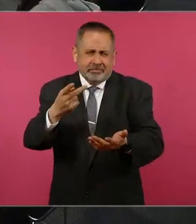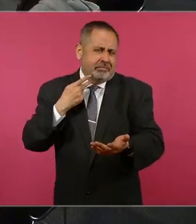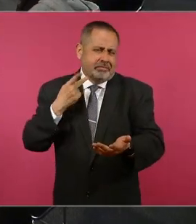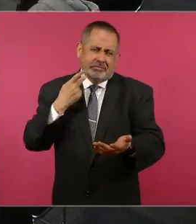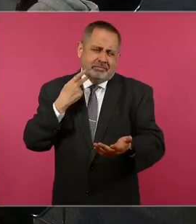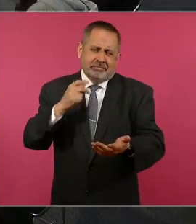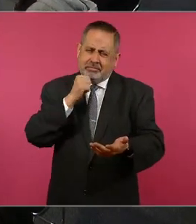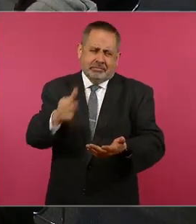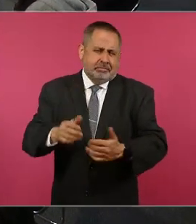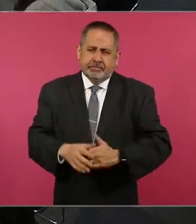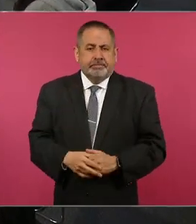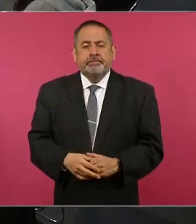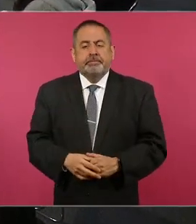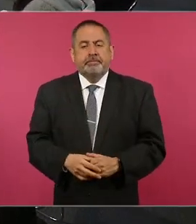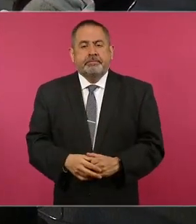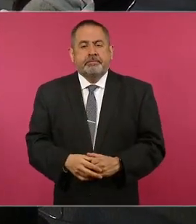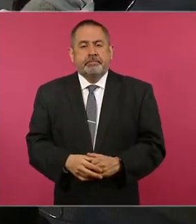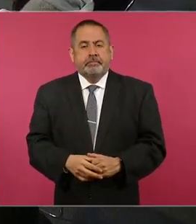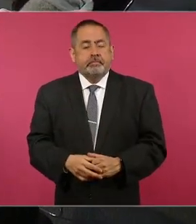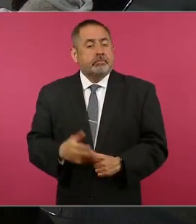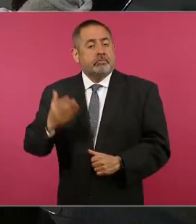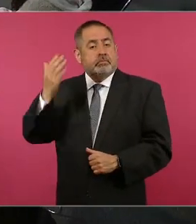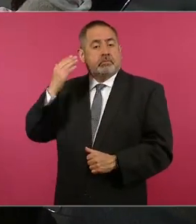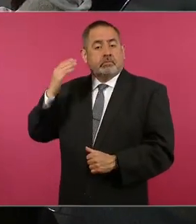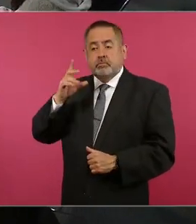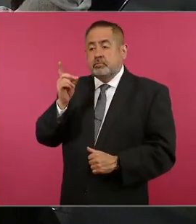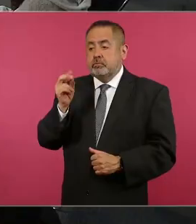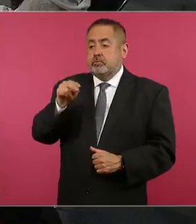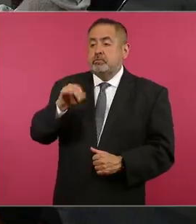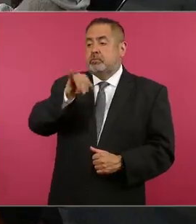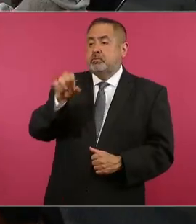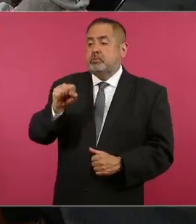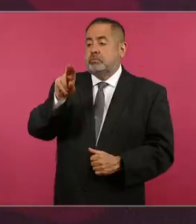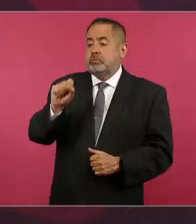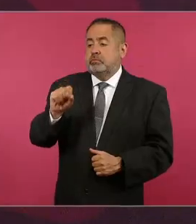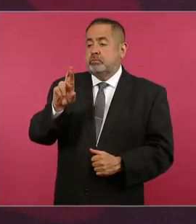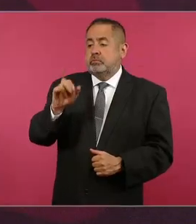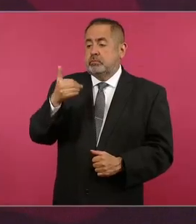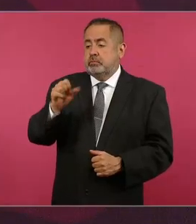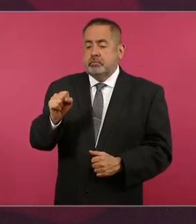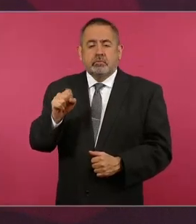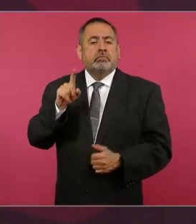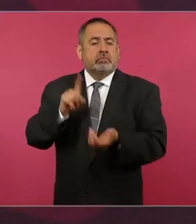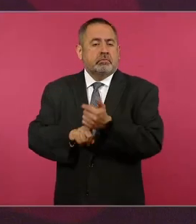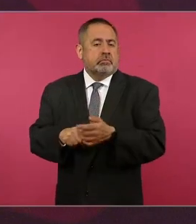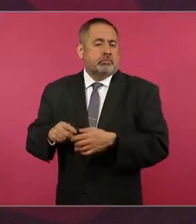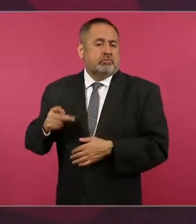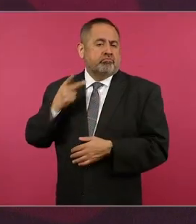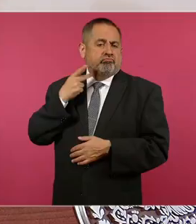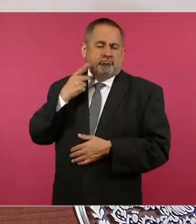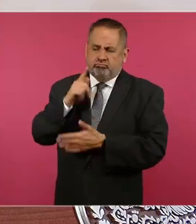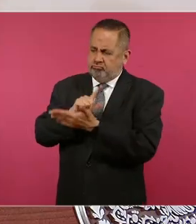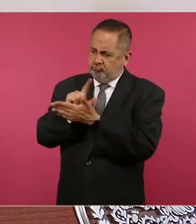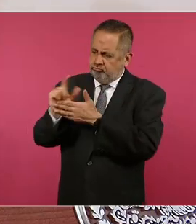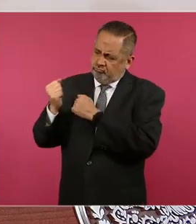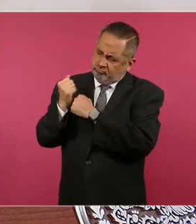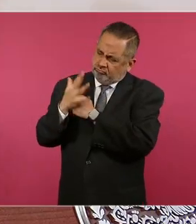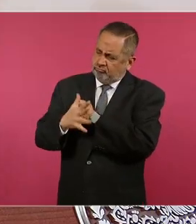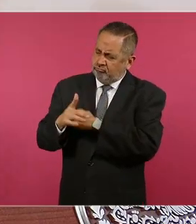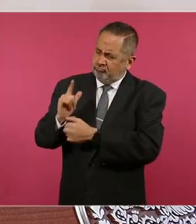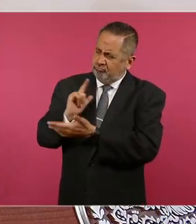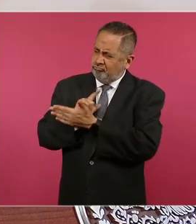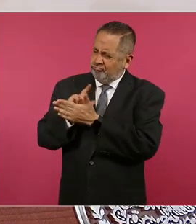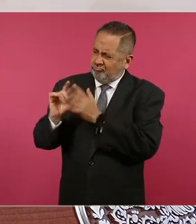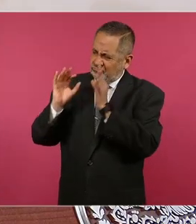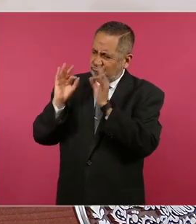don Jesús Reyes Heró les decía que la política era tan limpia que ni los